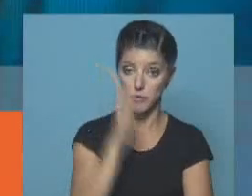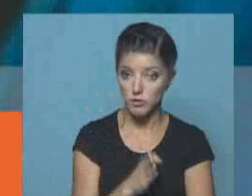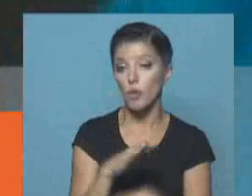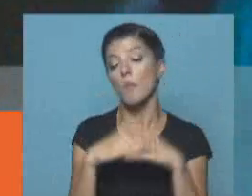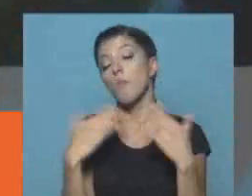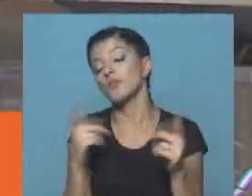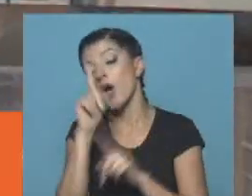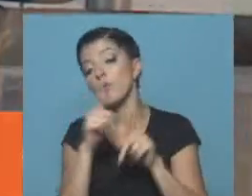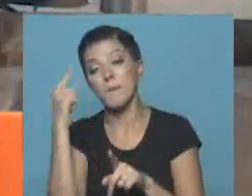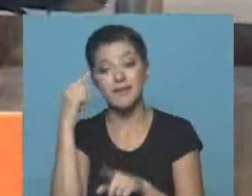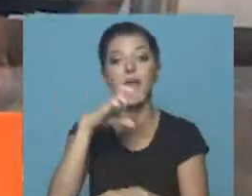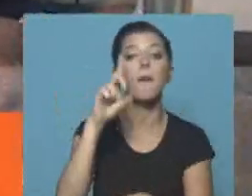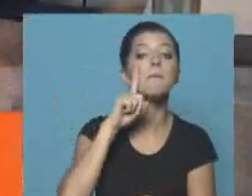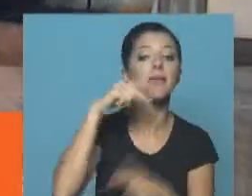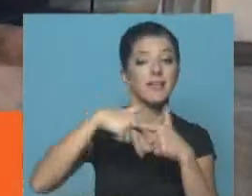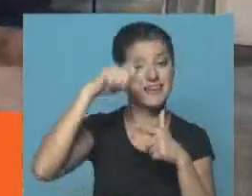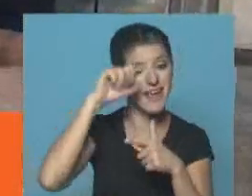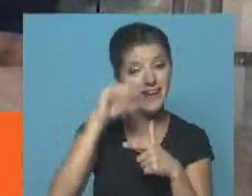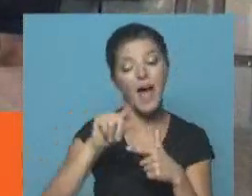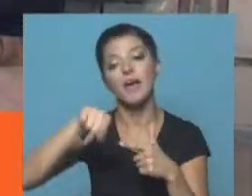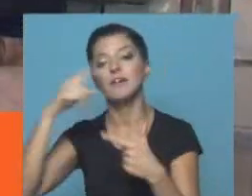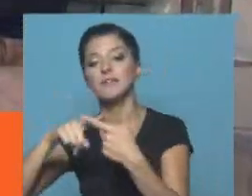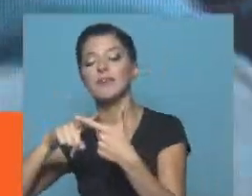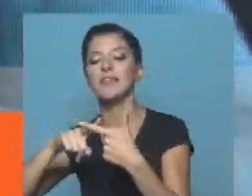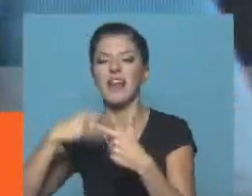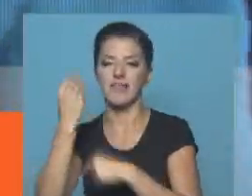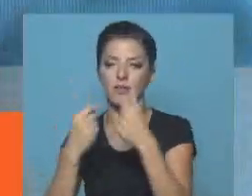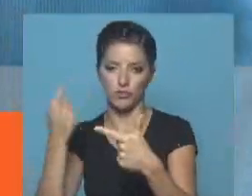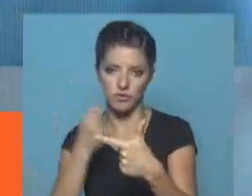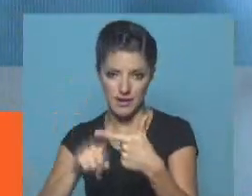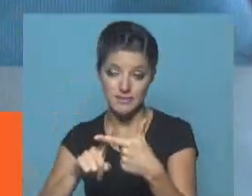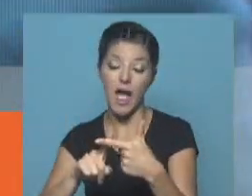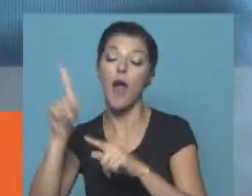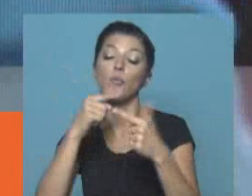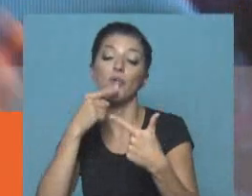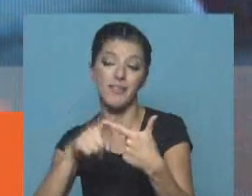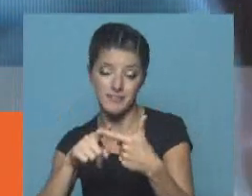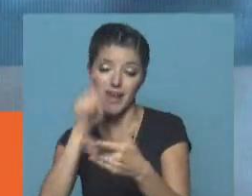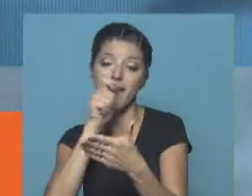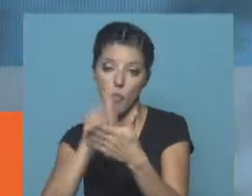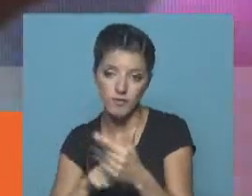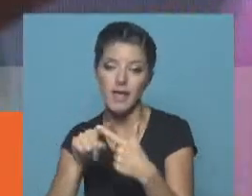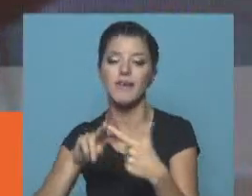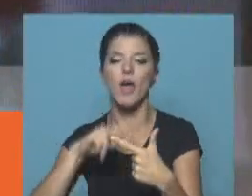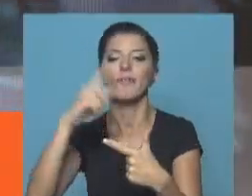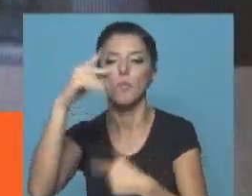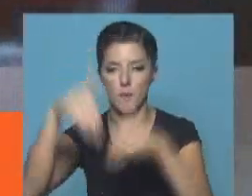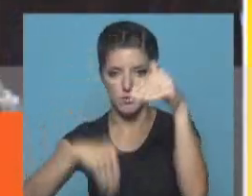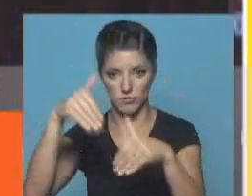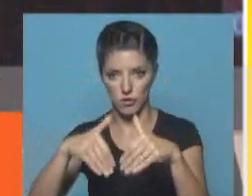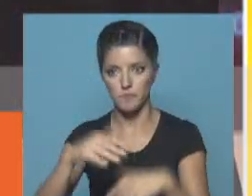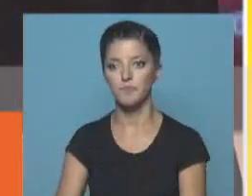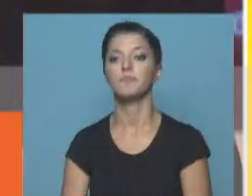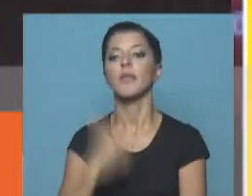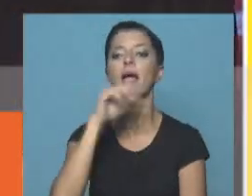junto a alguno de los candidatos opositores probablemente el candidato socialista terminen Según dicen las encuestas hoy definiendo la segunda vuelta Carolina goy por la